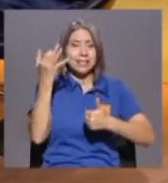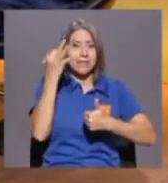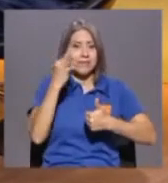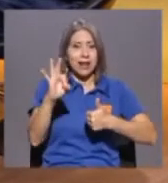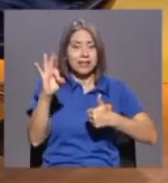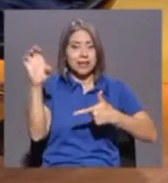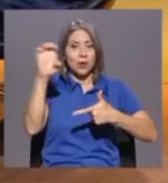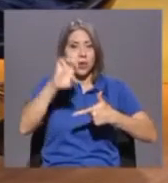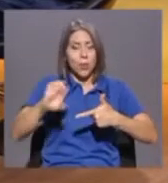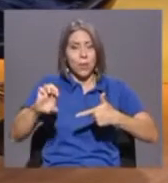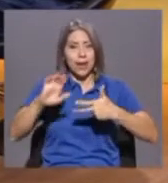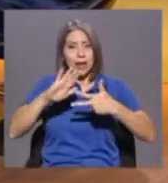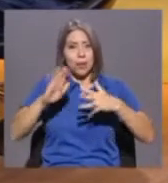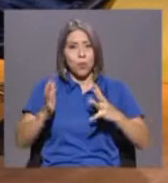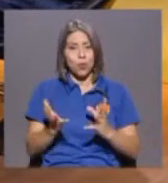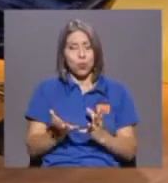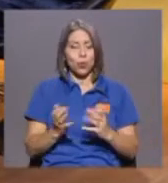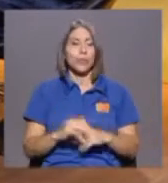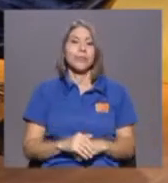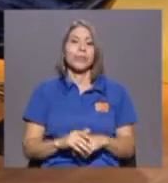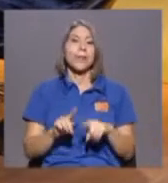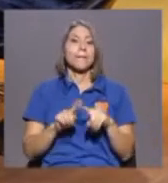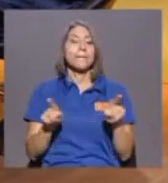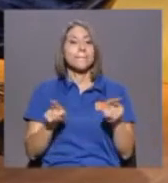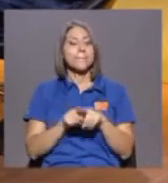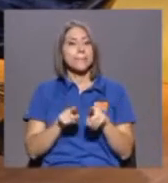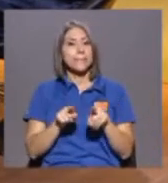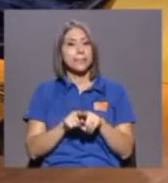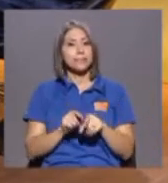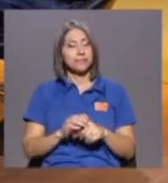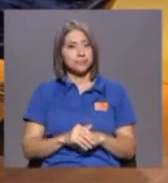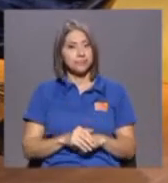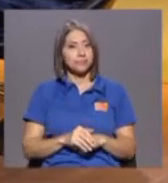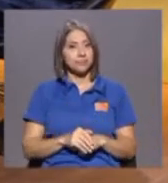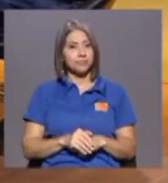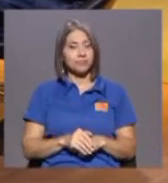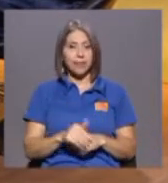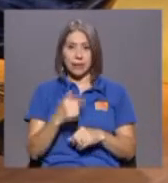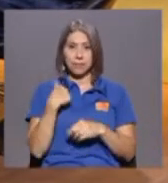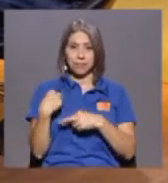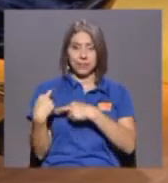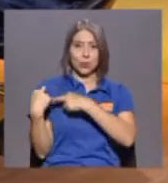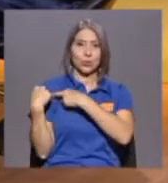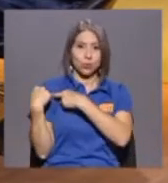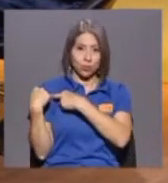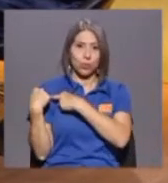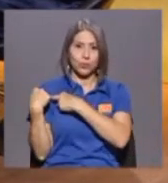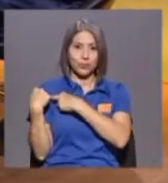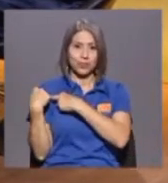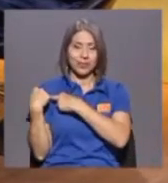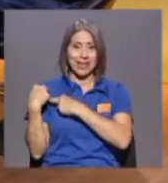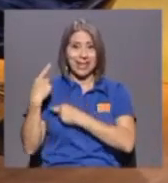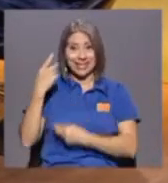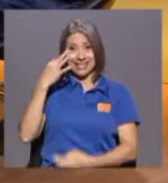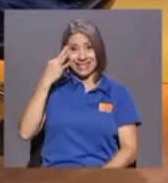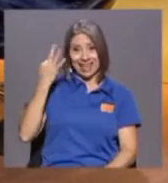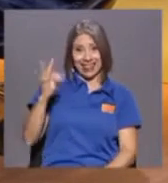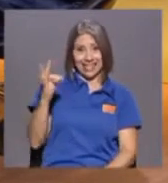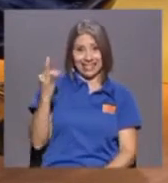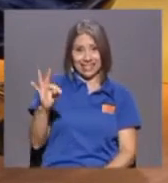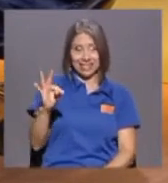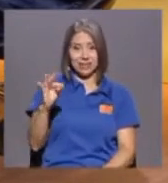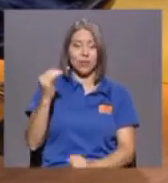Pero por otra parte, me tocó ser testigo del final